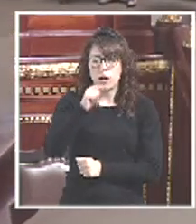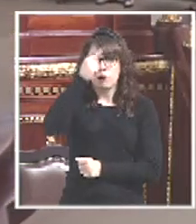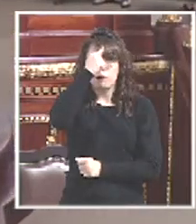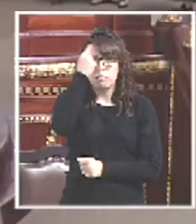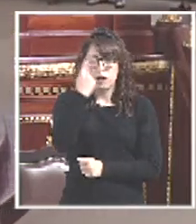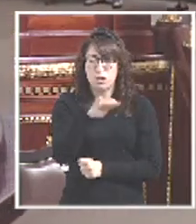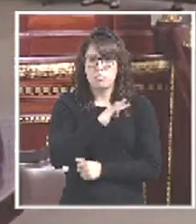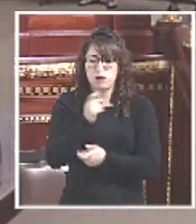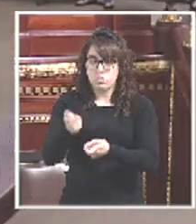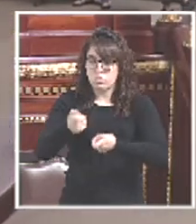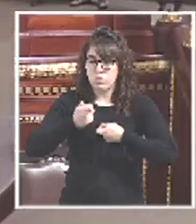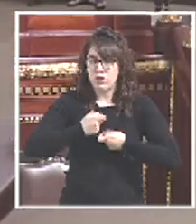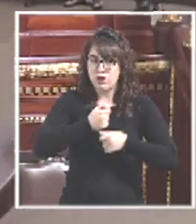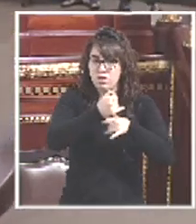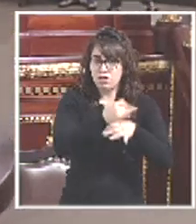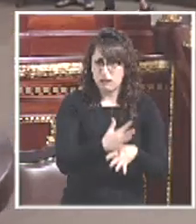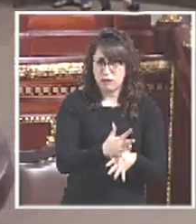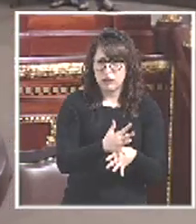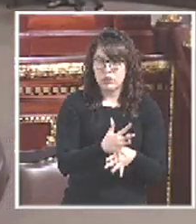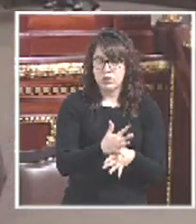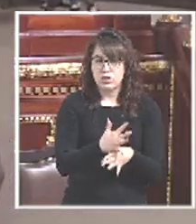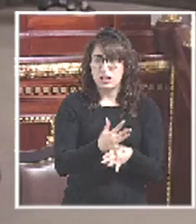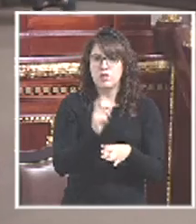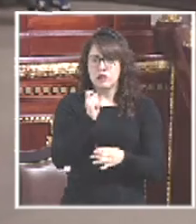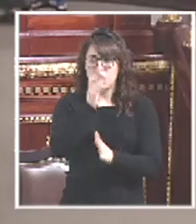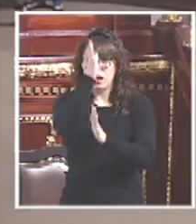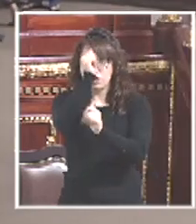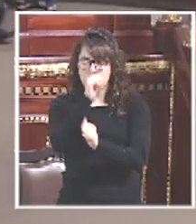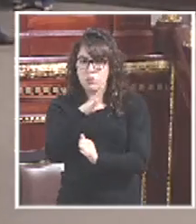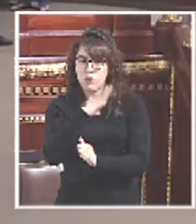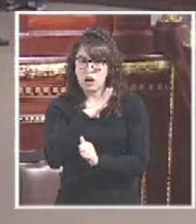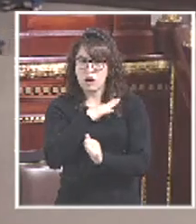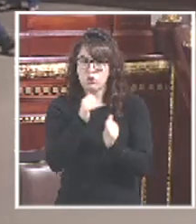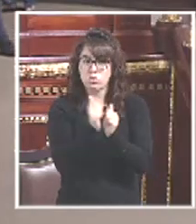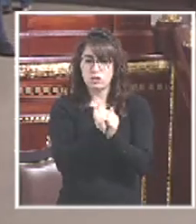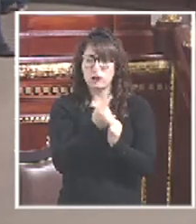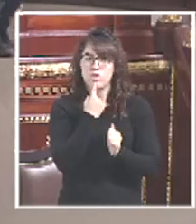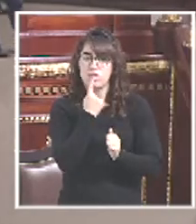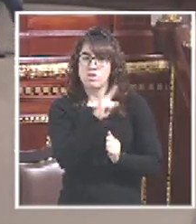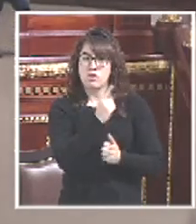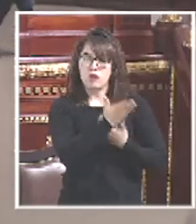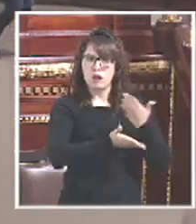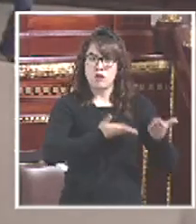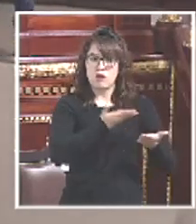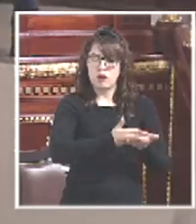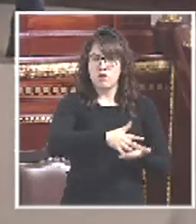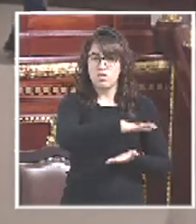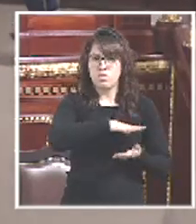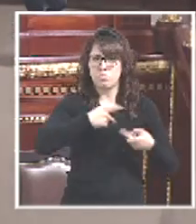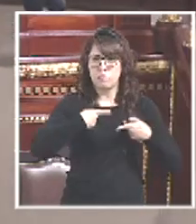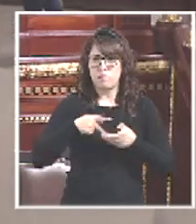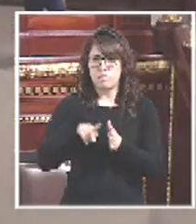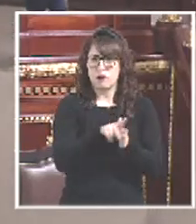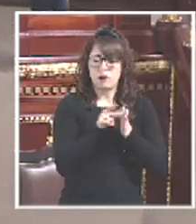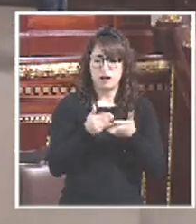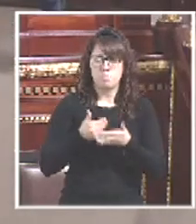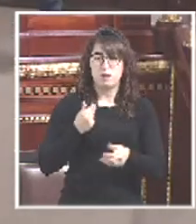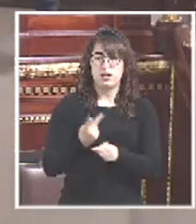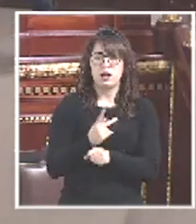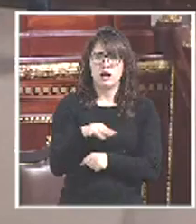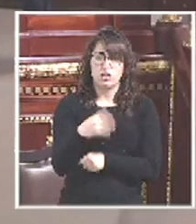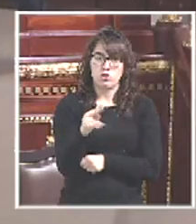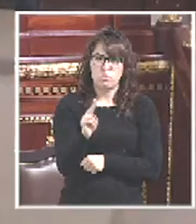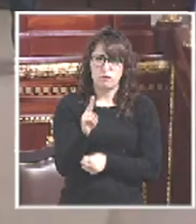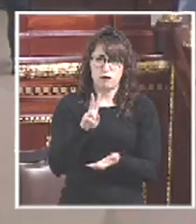que pueda informar a este Congreso el acuerdo recaído a la queja presentada por los vecinos de la zona el 14 de noviembre del año